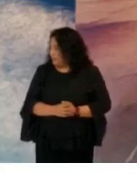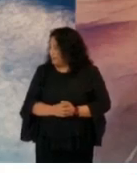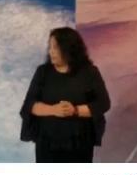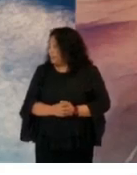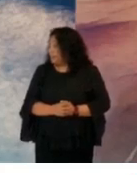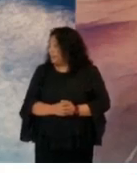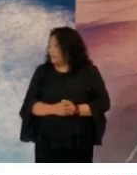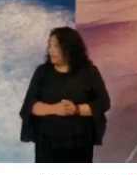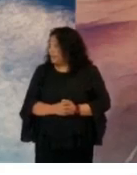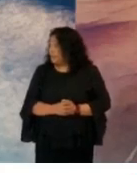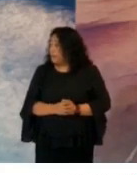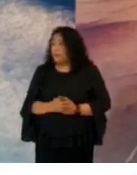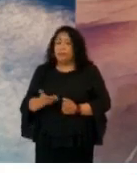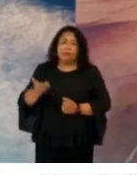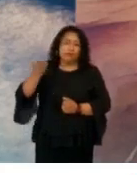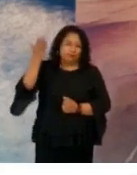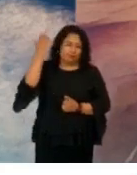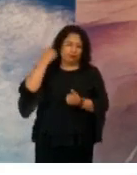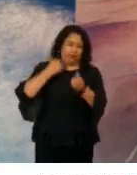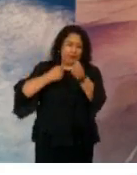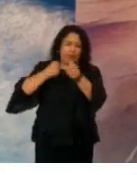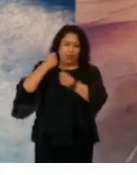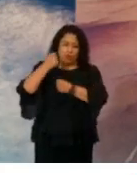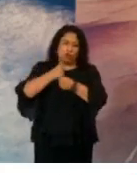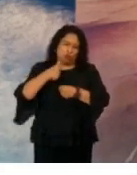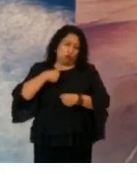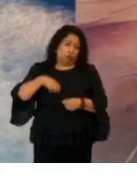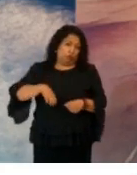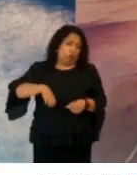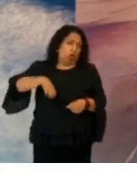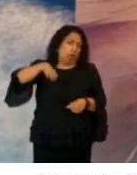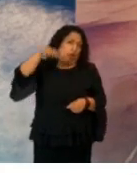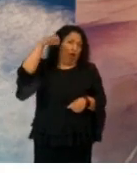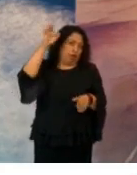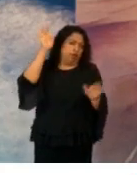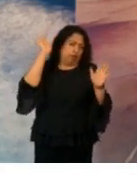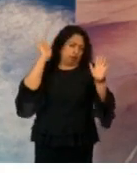Estas preguntas hace unos años, bueno, yo tengo muchos años ya,